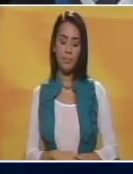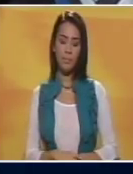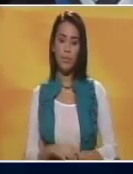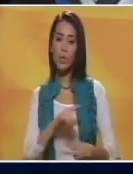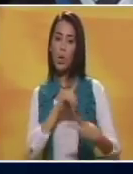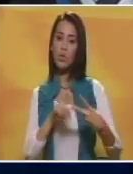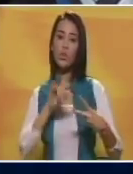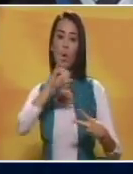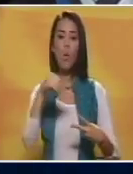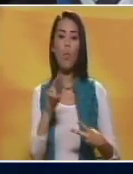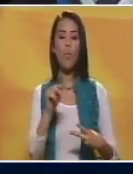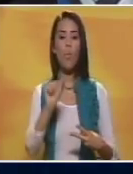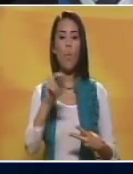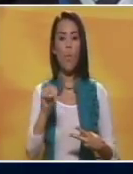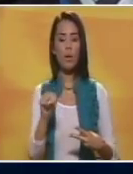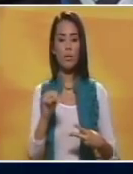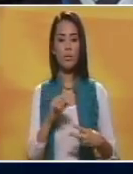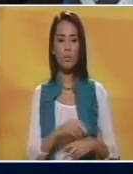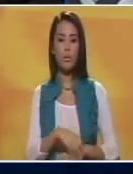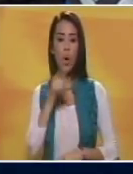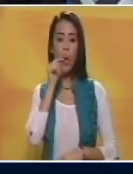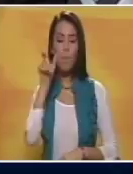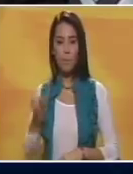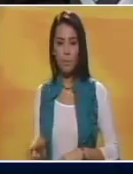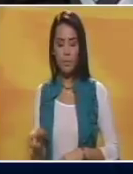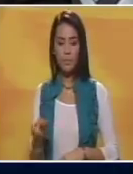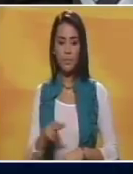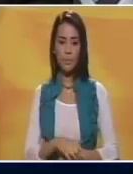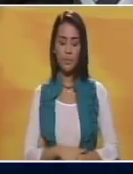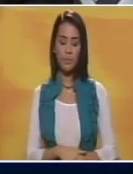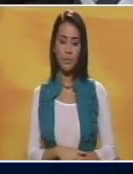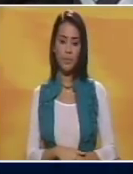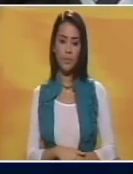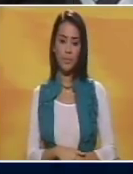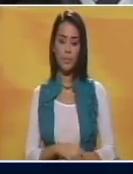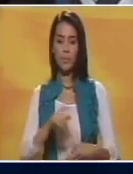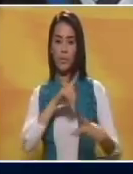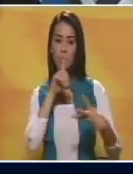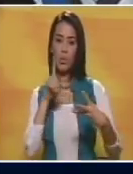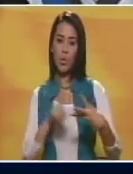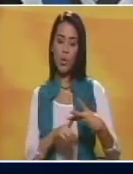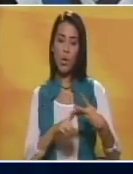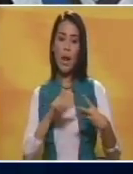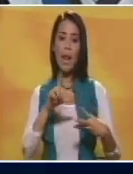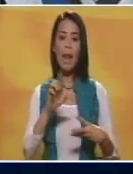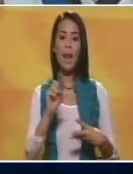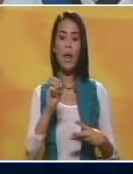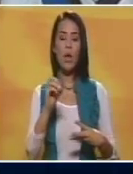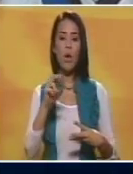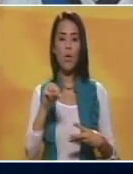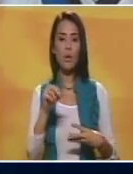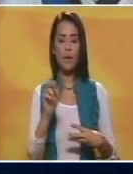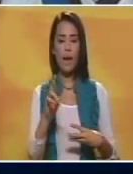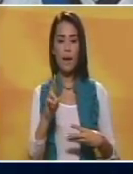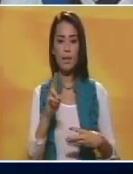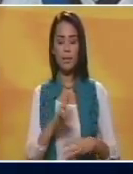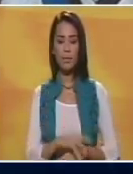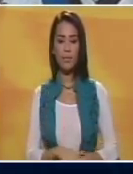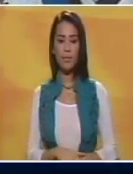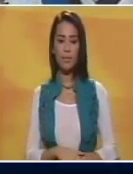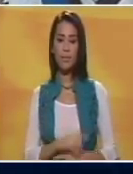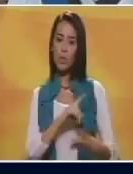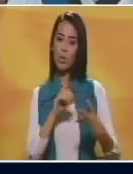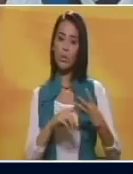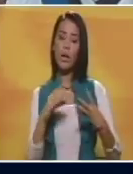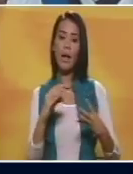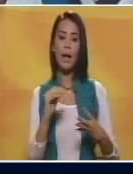Juan Lorenzo Algarín López, operador de consola, Leonard Jesús Bucarito Lozada, operador,